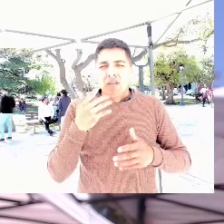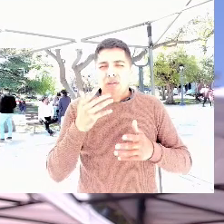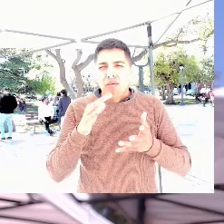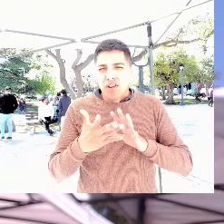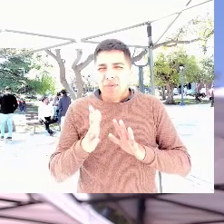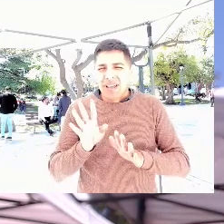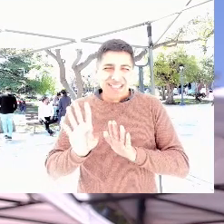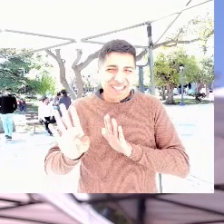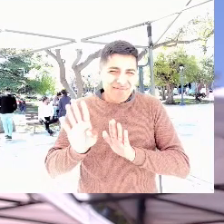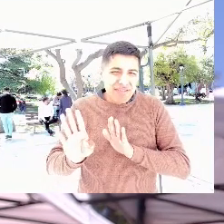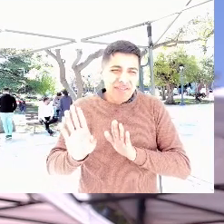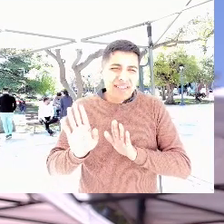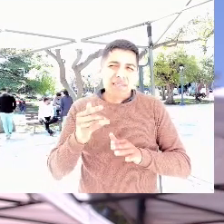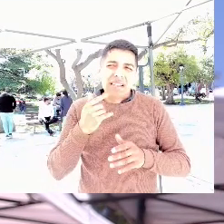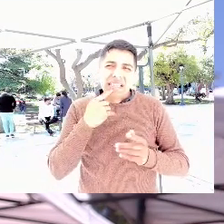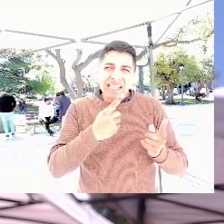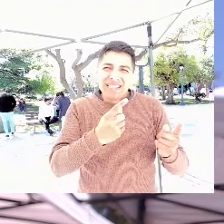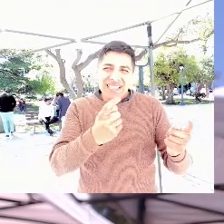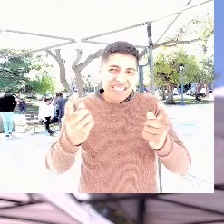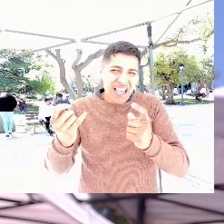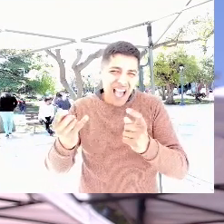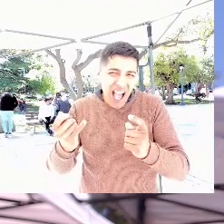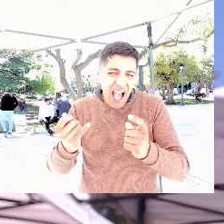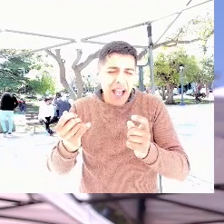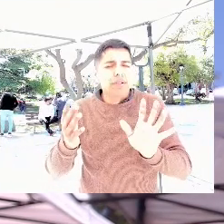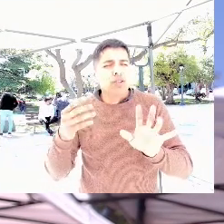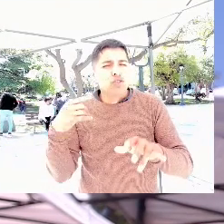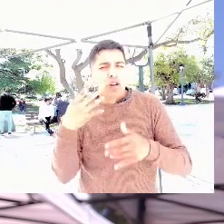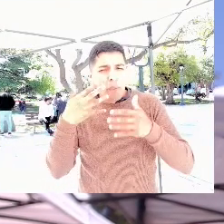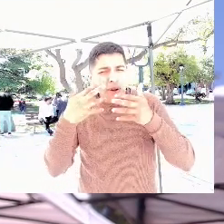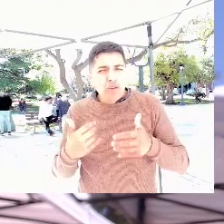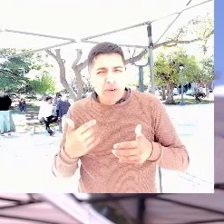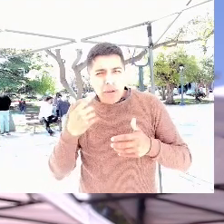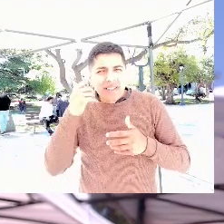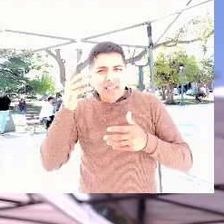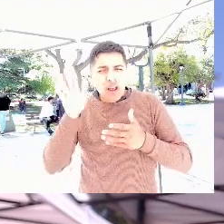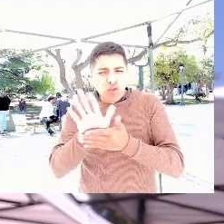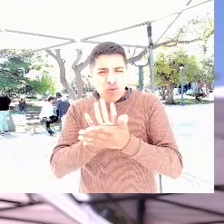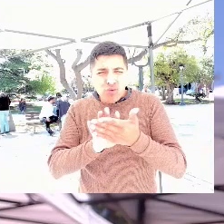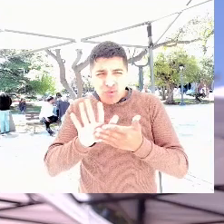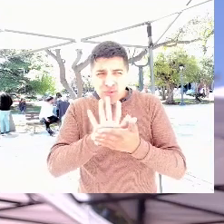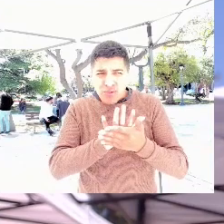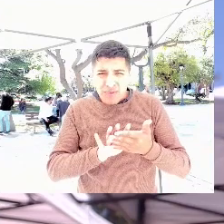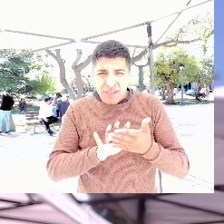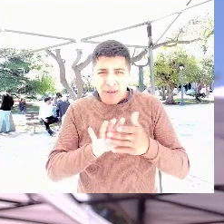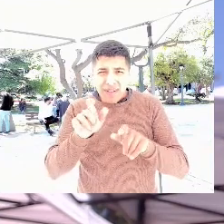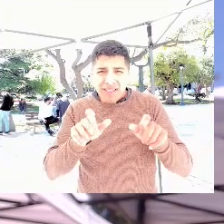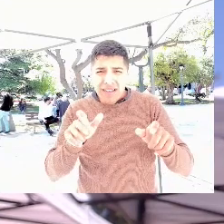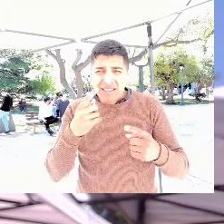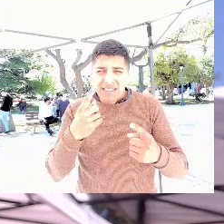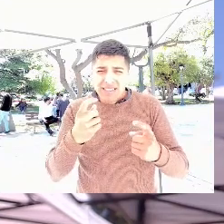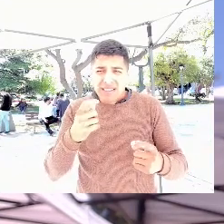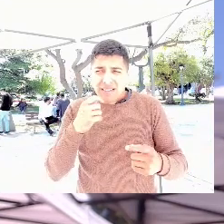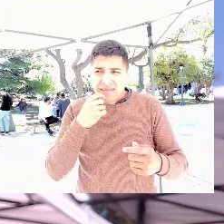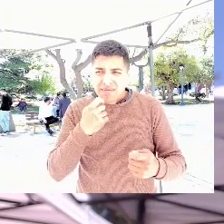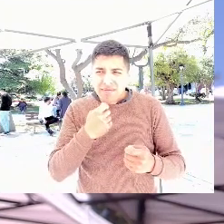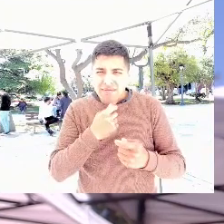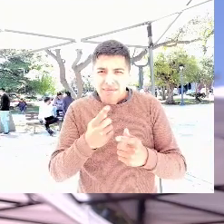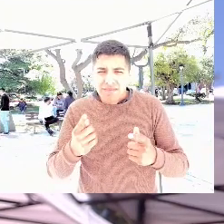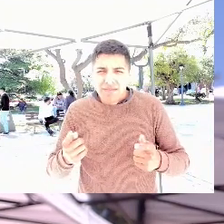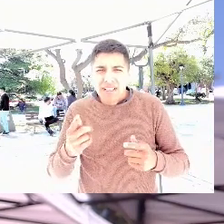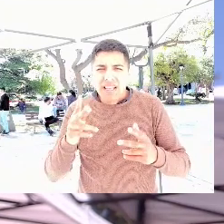ante las grandes necesidades de la gente, ante las grandes pedidos de respuesta que necesita la gente en términos políticos, en